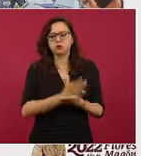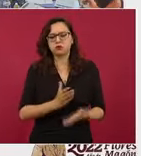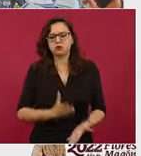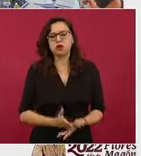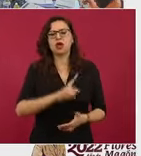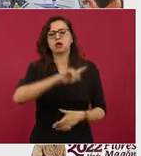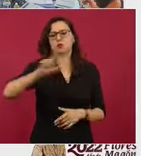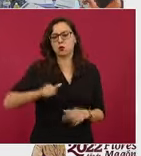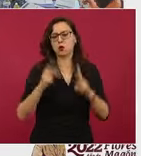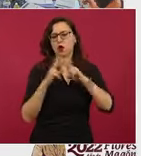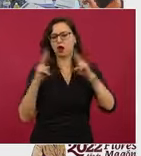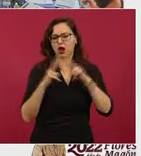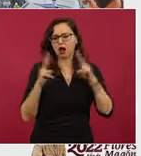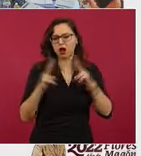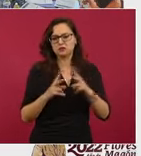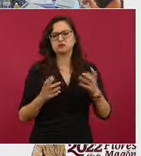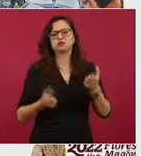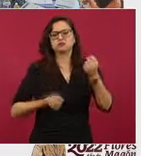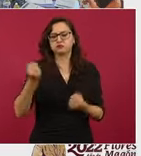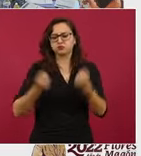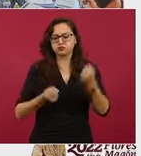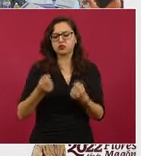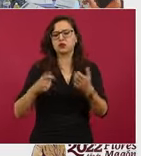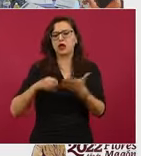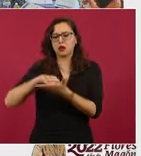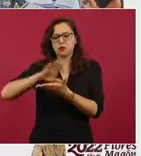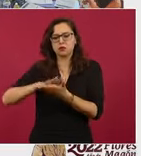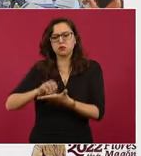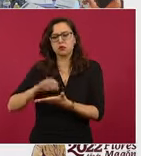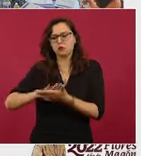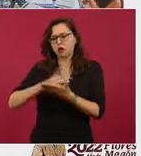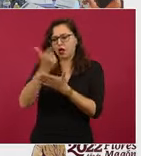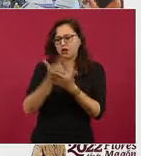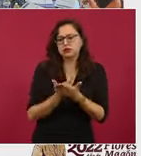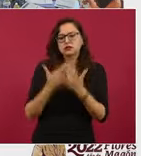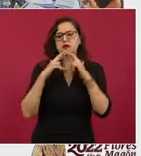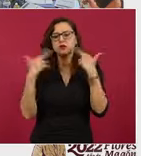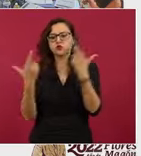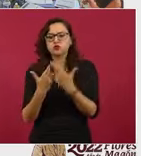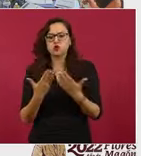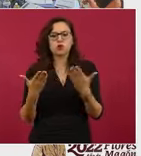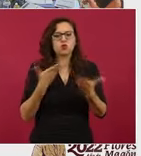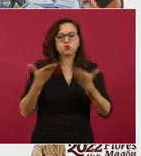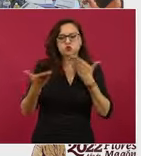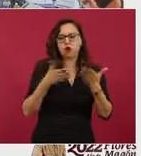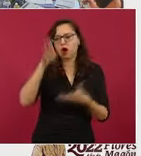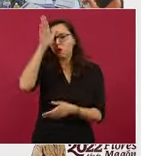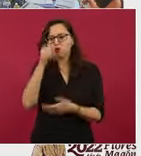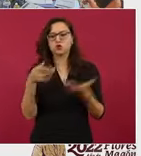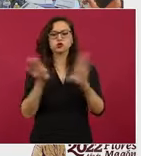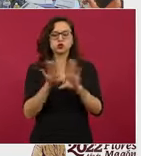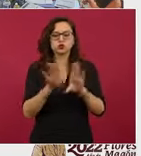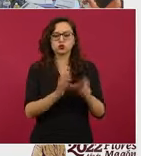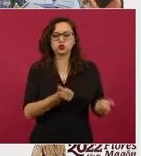el prellenado de cédulas y reuniones preliminares para llegar a acuerdos en la logística.